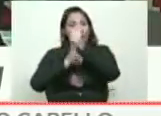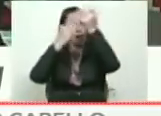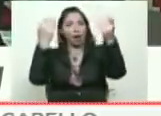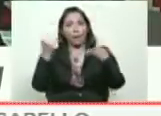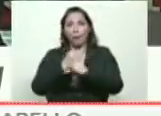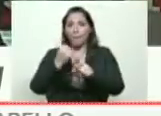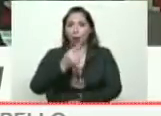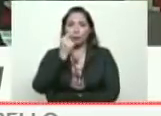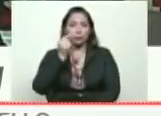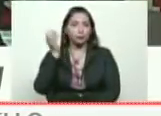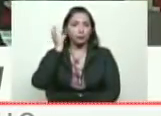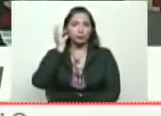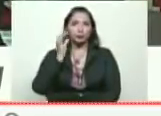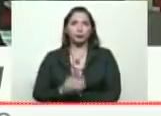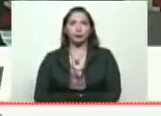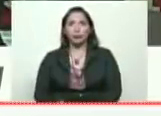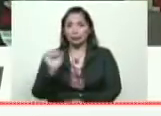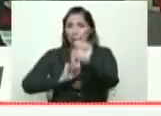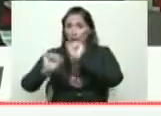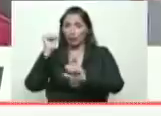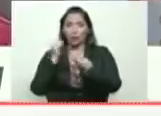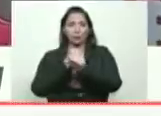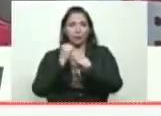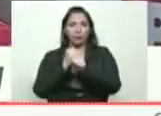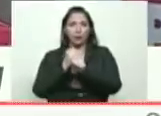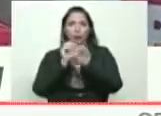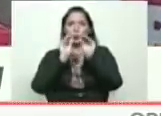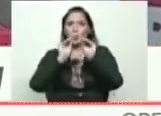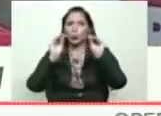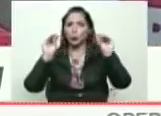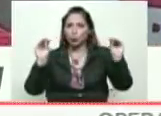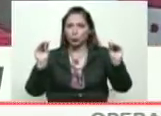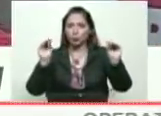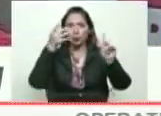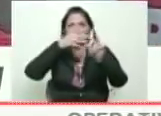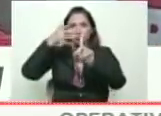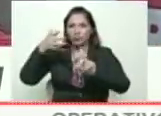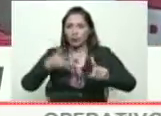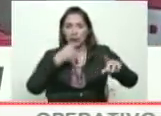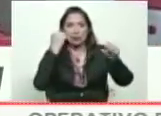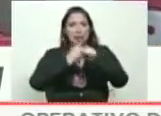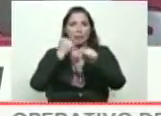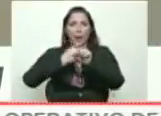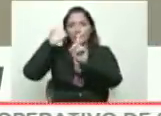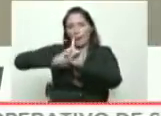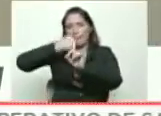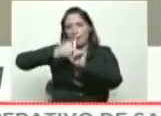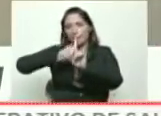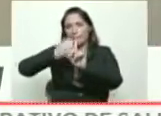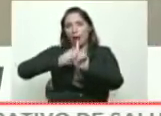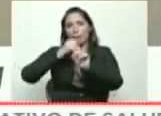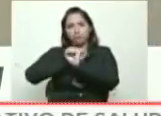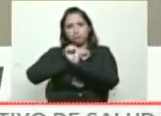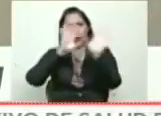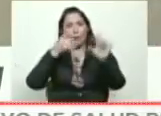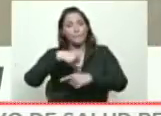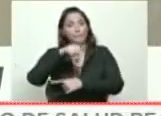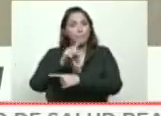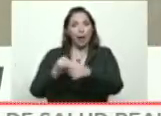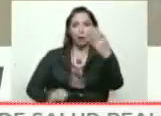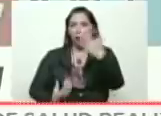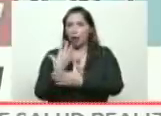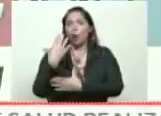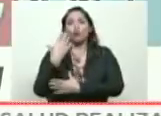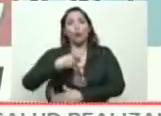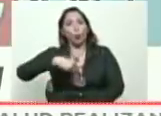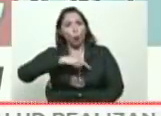nuestros líderes sindicales, de los comités de trabajadores, los convocamos a la formación, al trabajo, al combate. Y claro que el primero de mayo estaremos en las